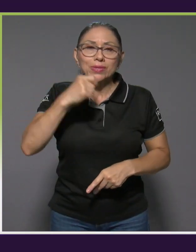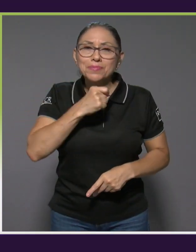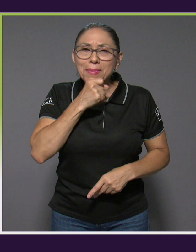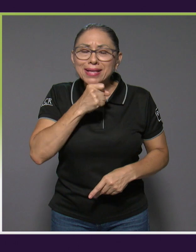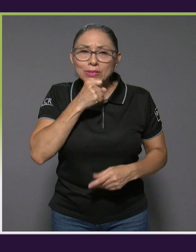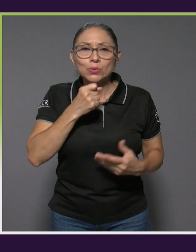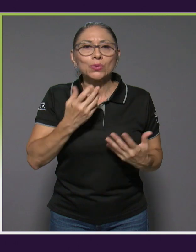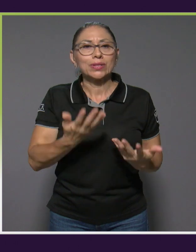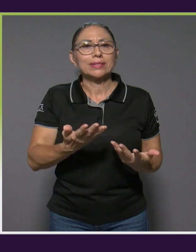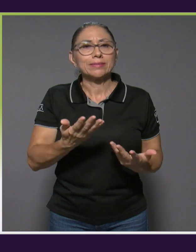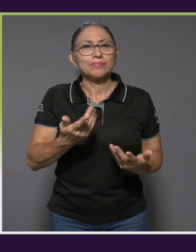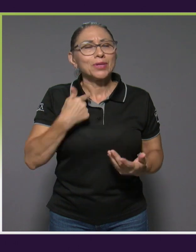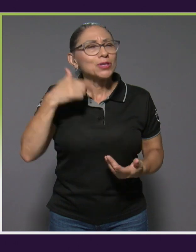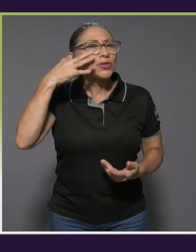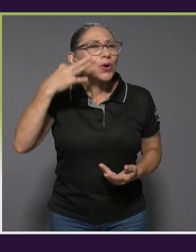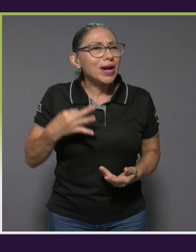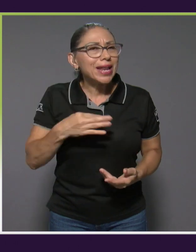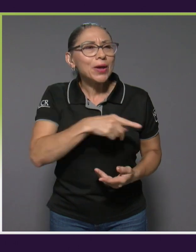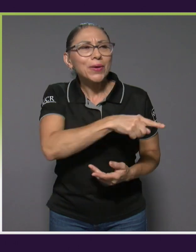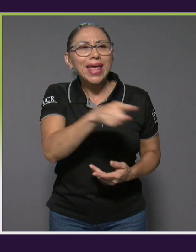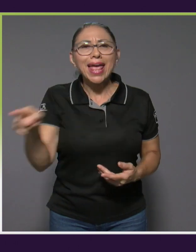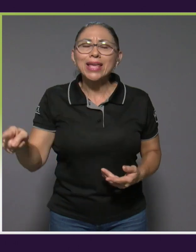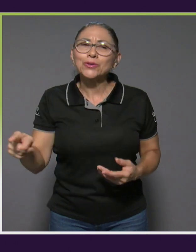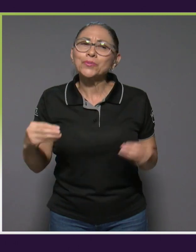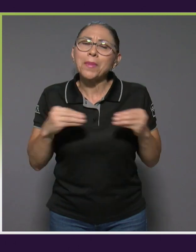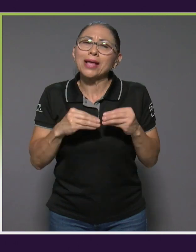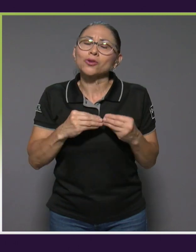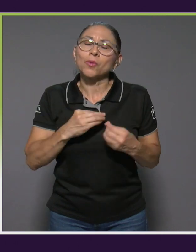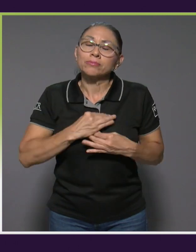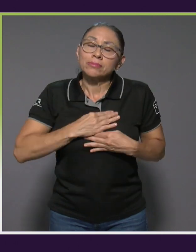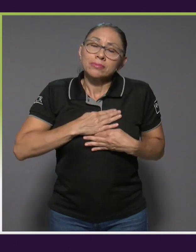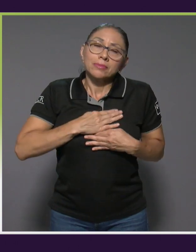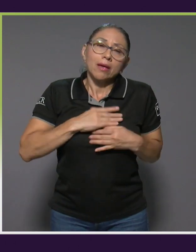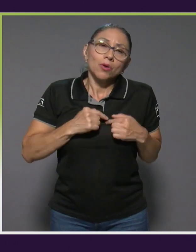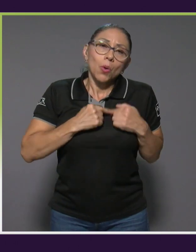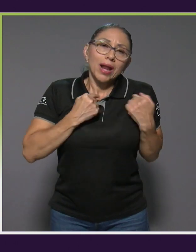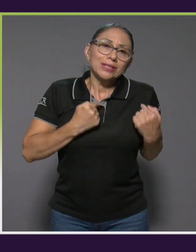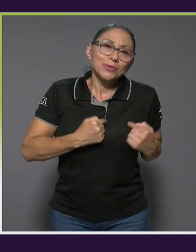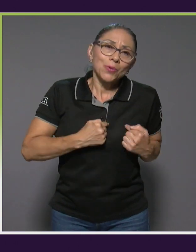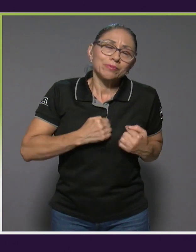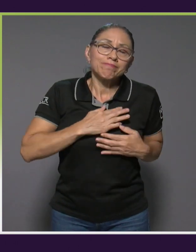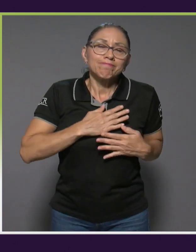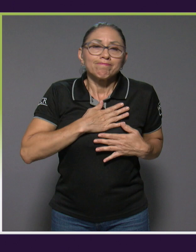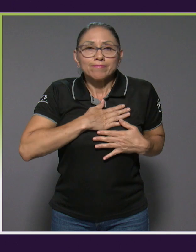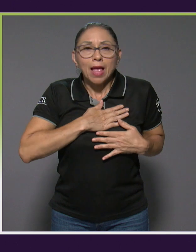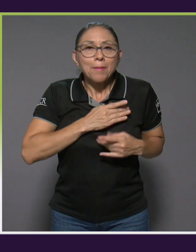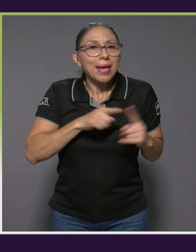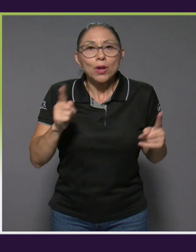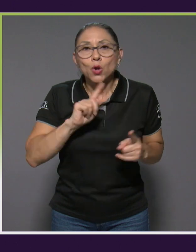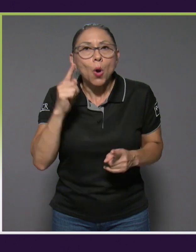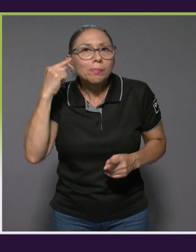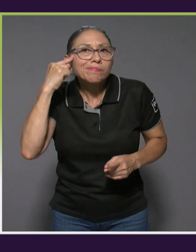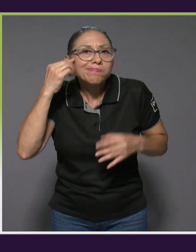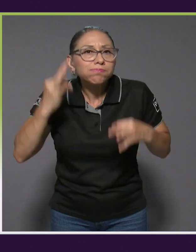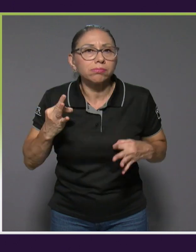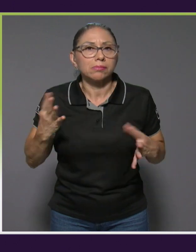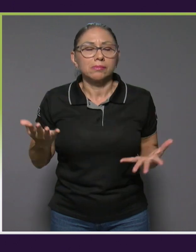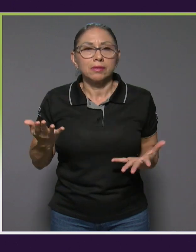yo creo que actúan mucho más de corazón con el corazón que con la razón, ¿verdad? Y